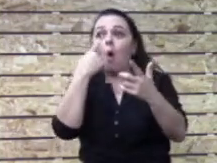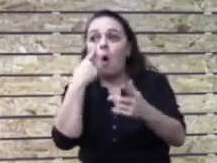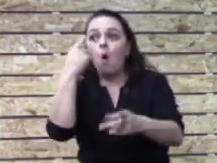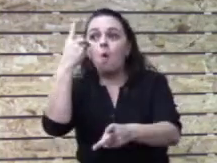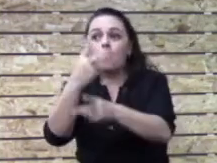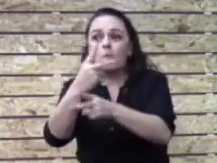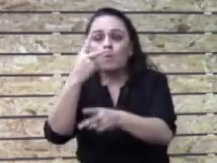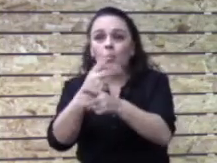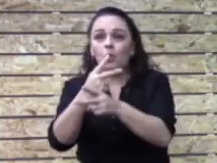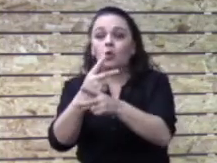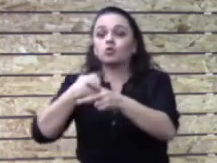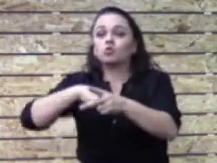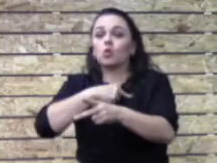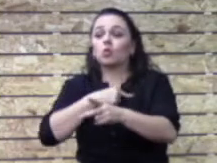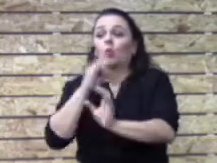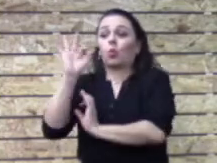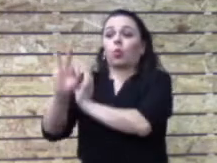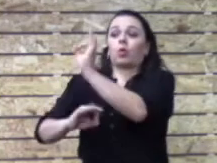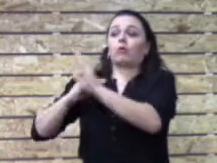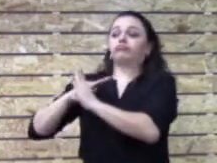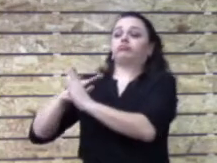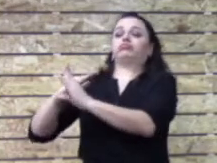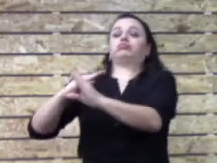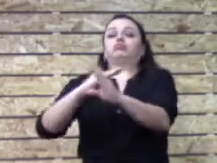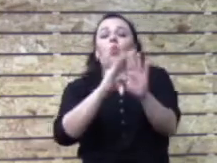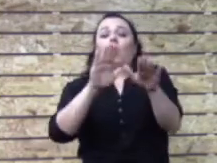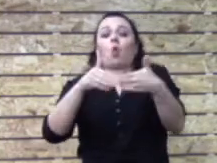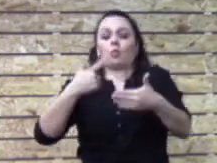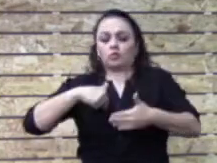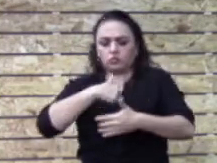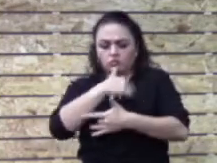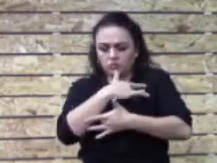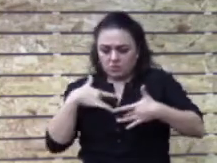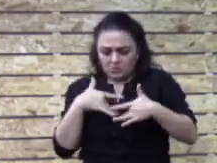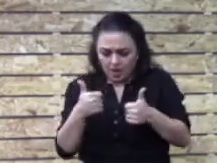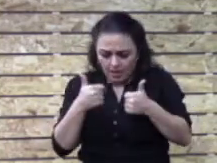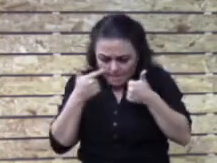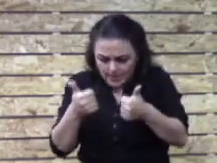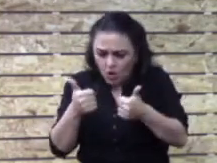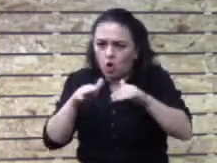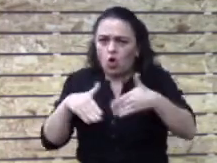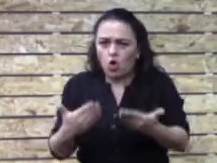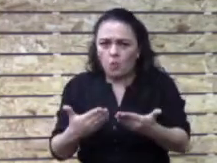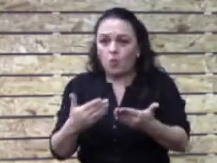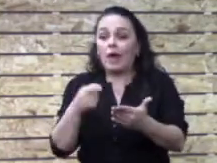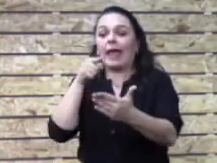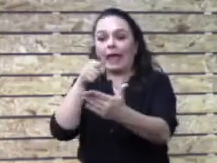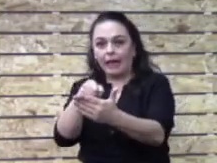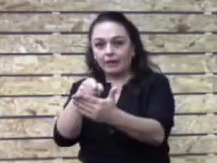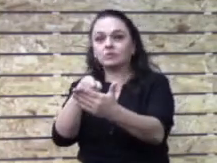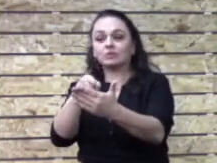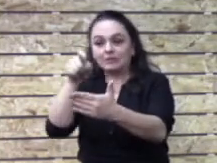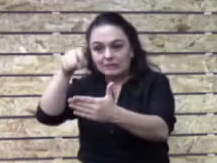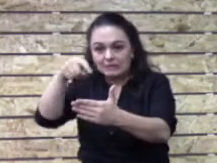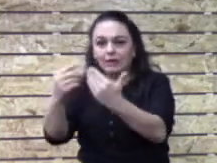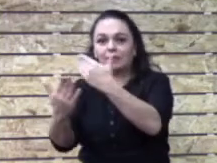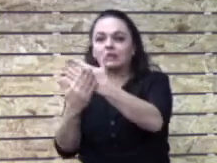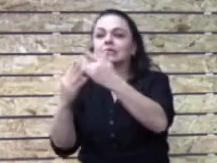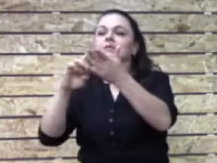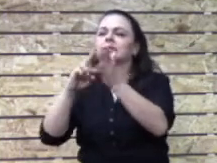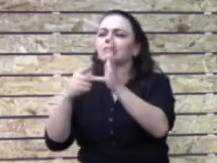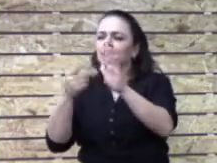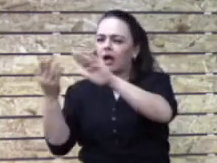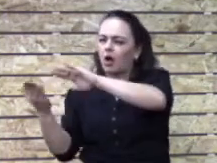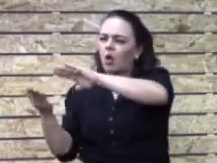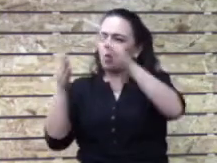gravedad, de cómo protegernos y de cómo poder ser curados. ¿No se les parece un poco el virus que